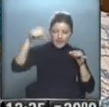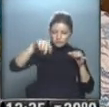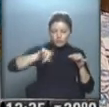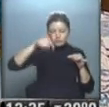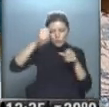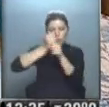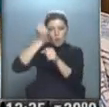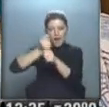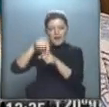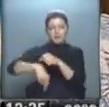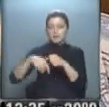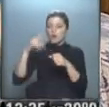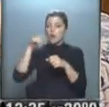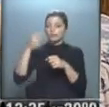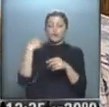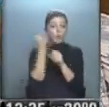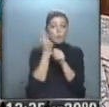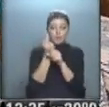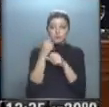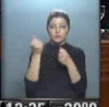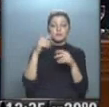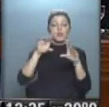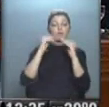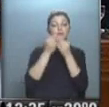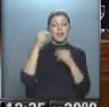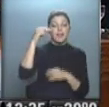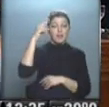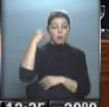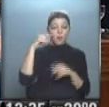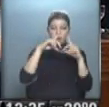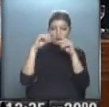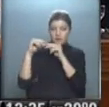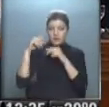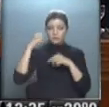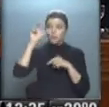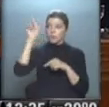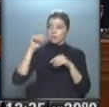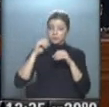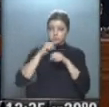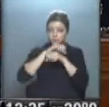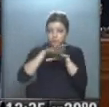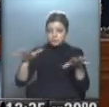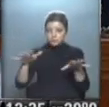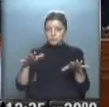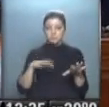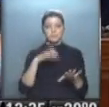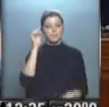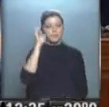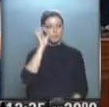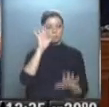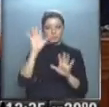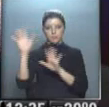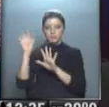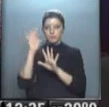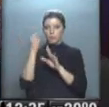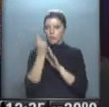9 canales tengo que dar cobertura a todo el país. Gracias. ¿Cuál es el efecto? Perdón.